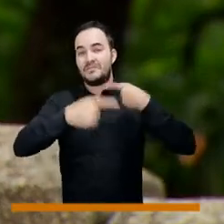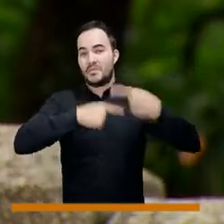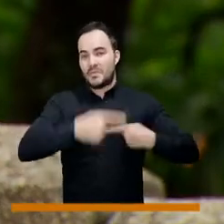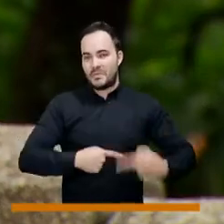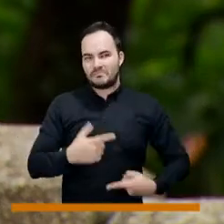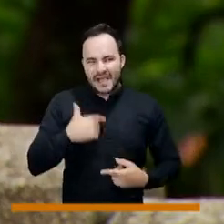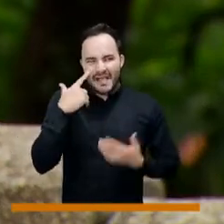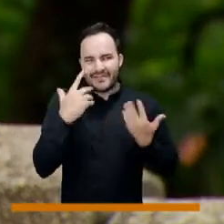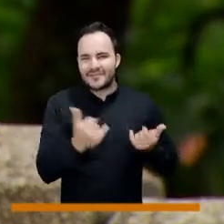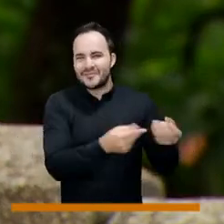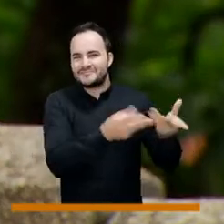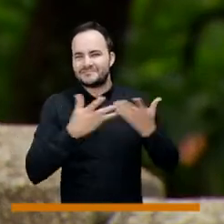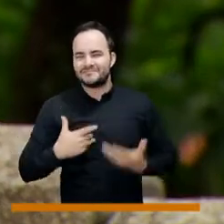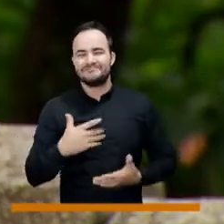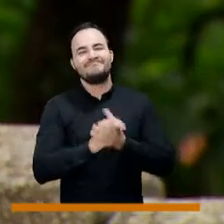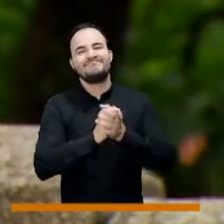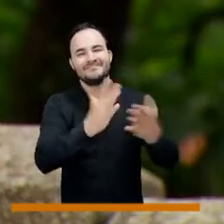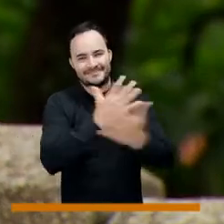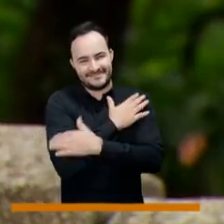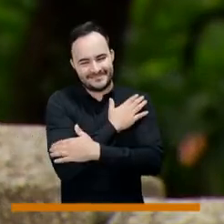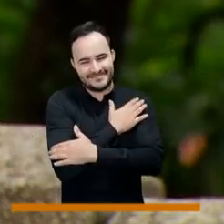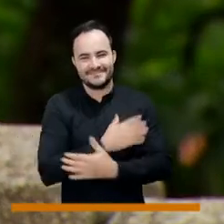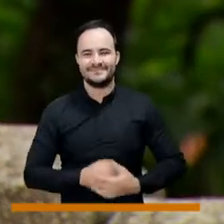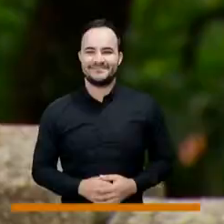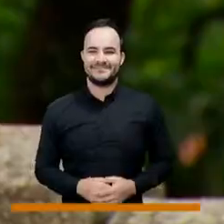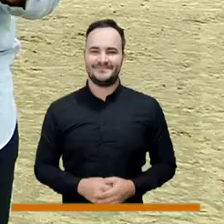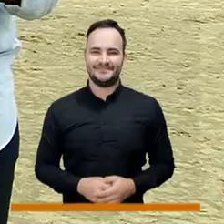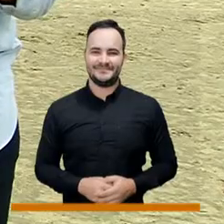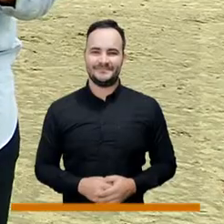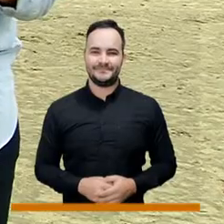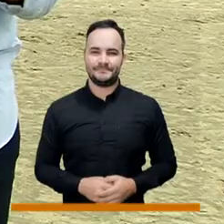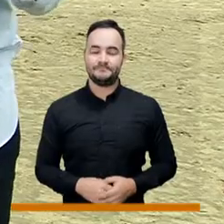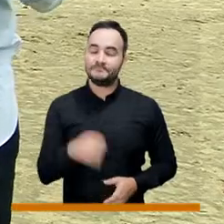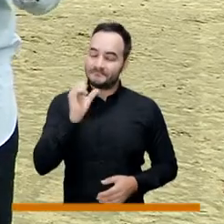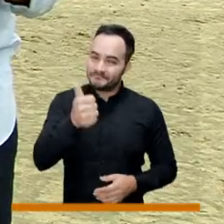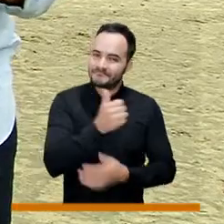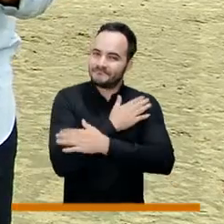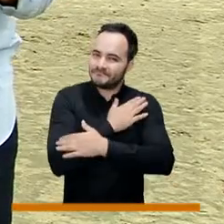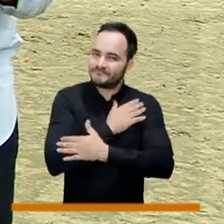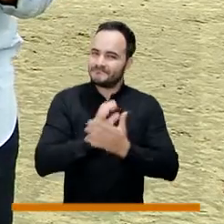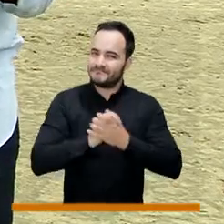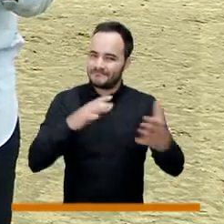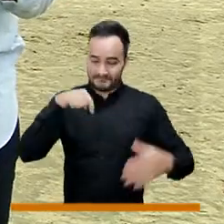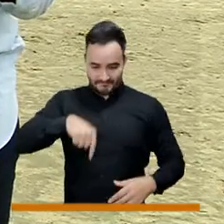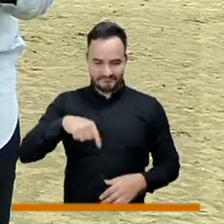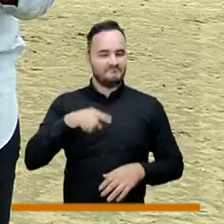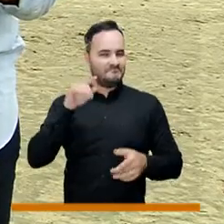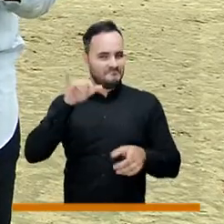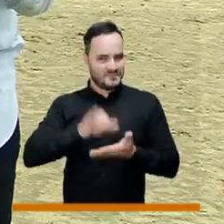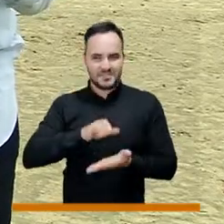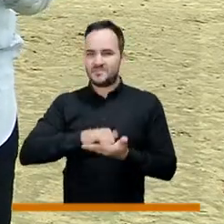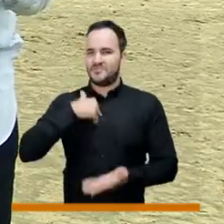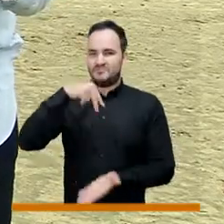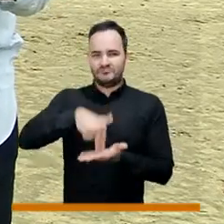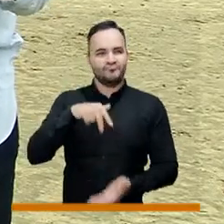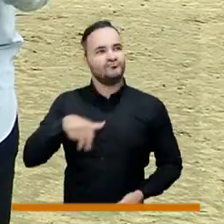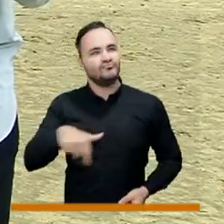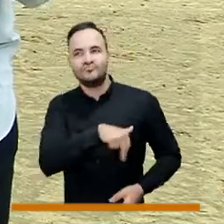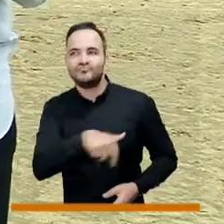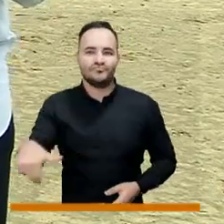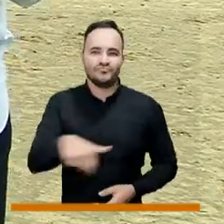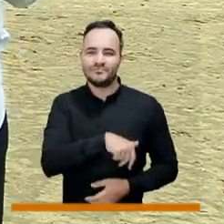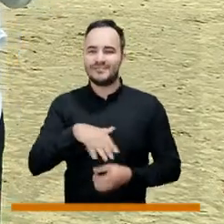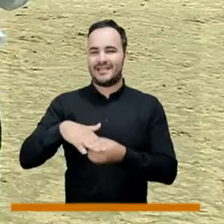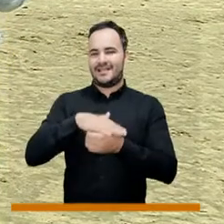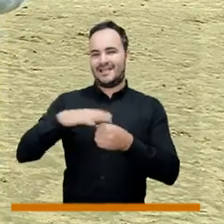gusto saludarlo, como siempre, aquí en De Frente. Los saludamos precisamente desde Cauces de Oriente en la Comuna 9